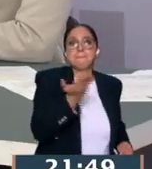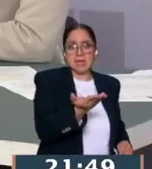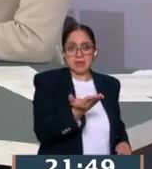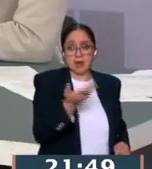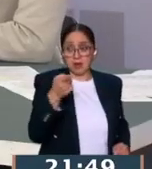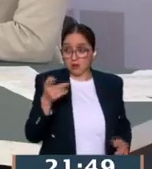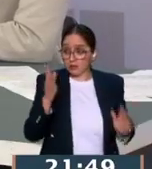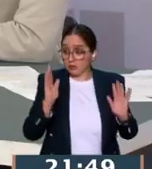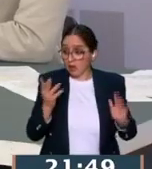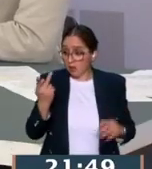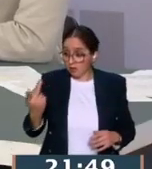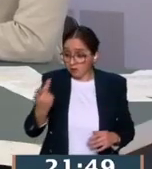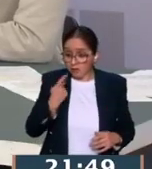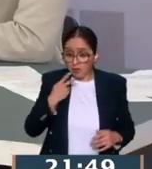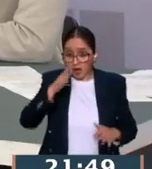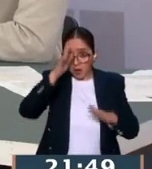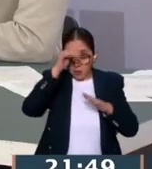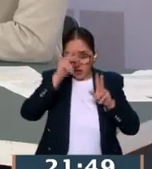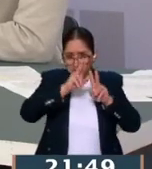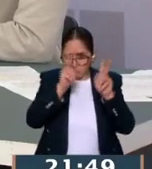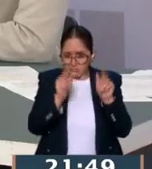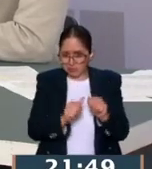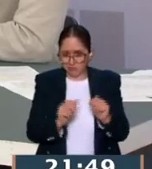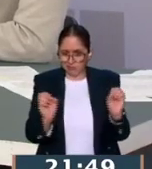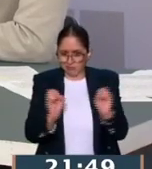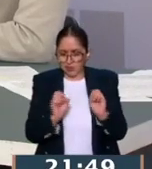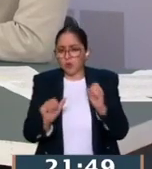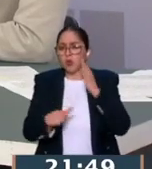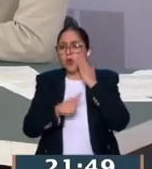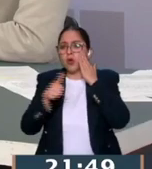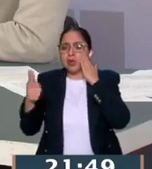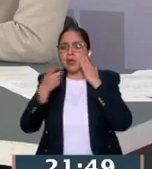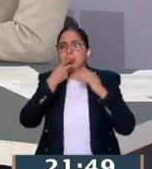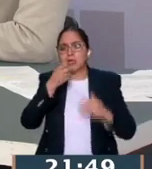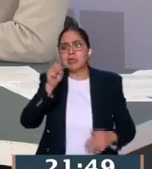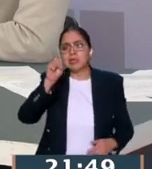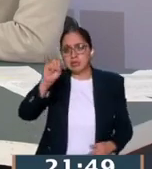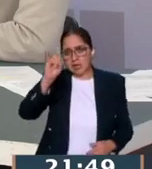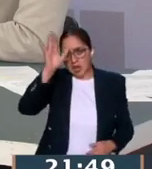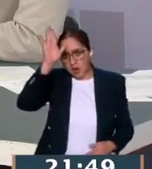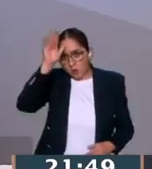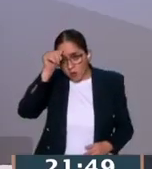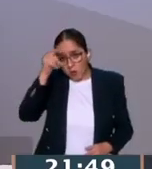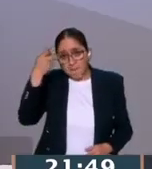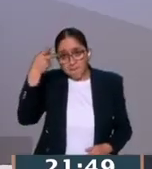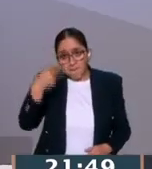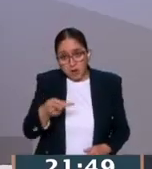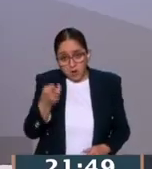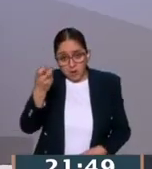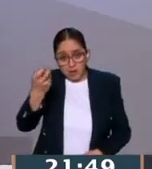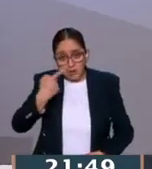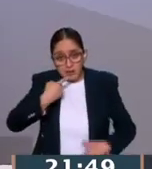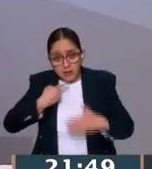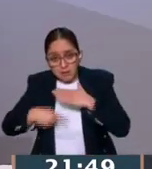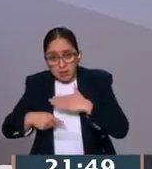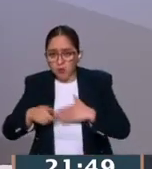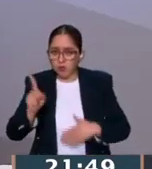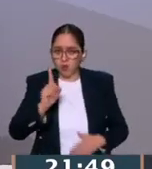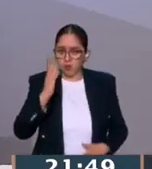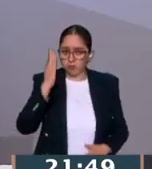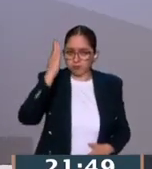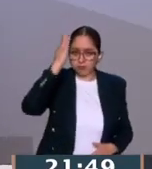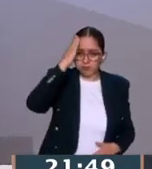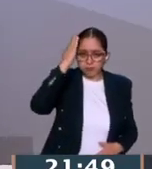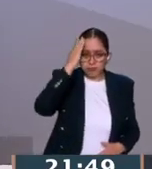que vayan a firmar un pacto de paz. Y hay otra parte donde dice, sí lo apruebo, pero eso no tiene que ser la demanda, solo la autoridad, si no es